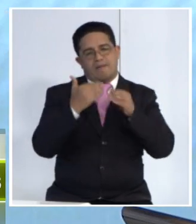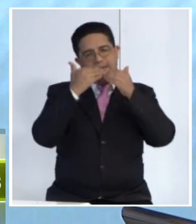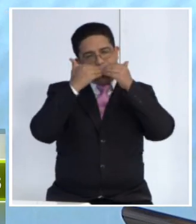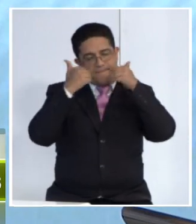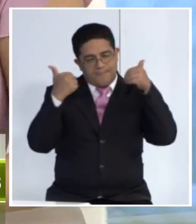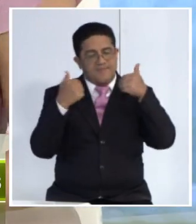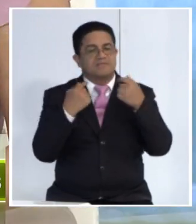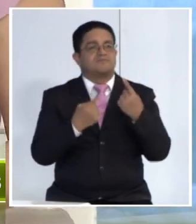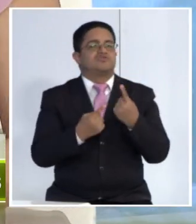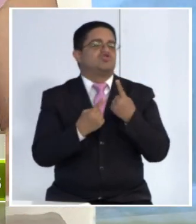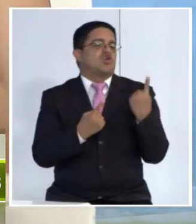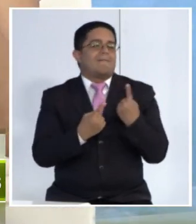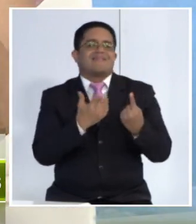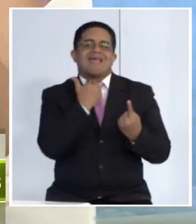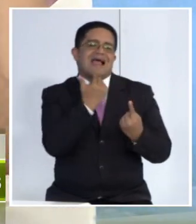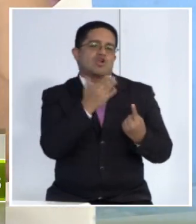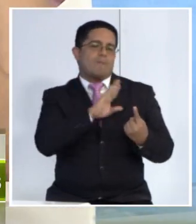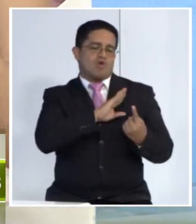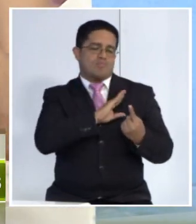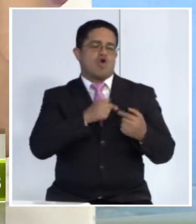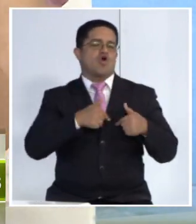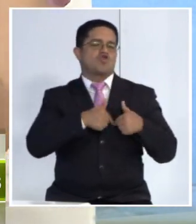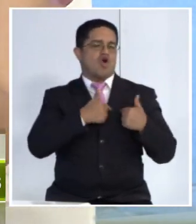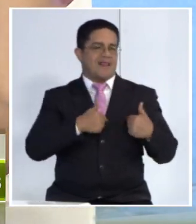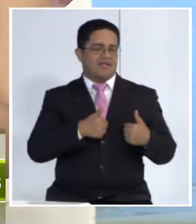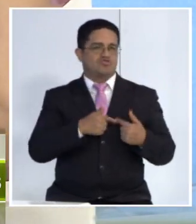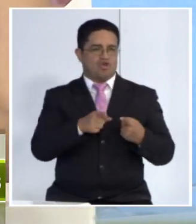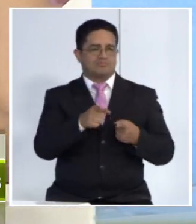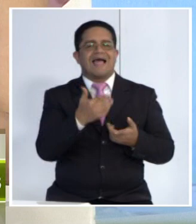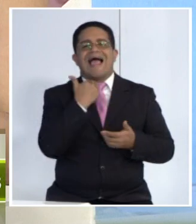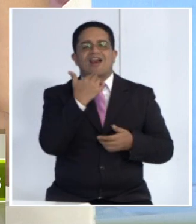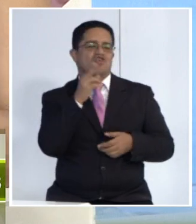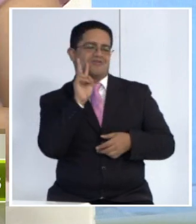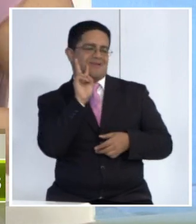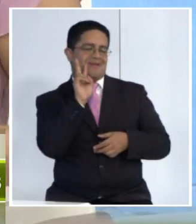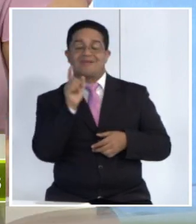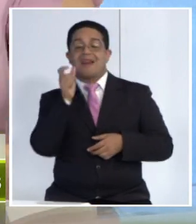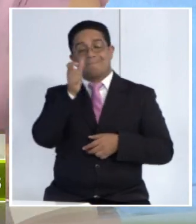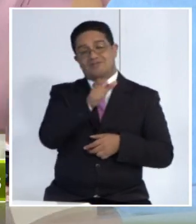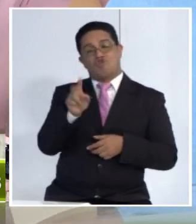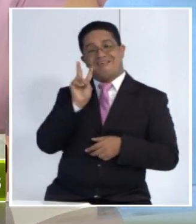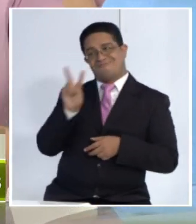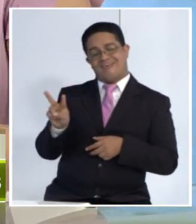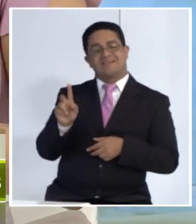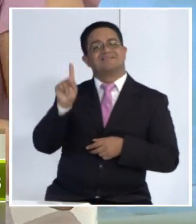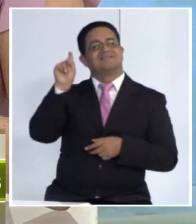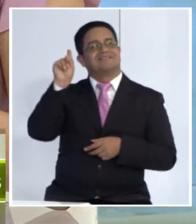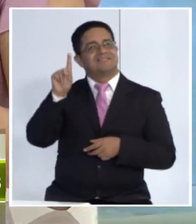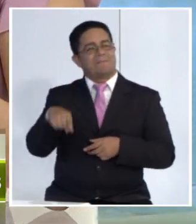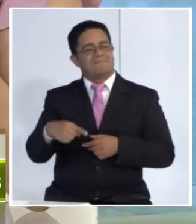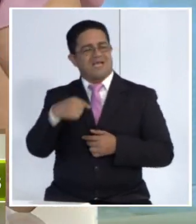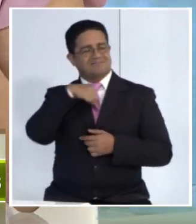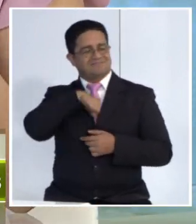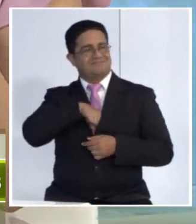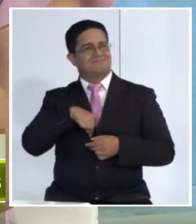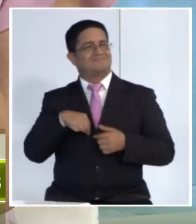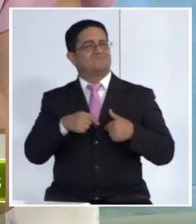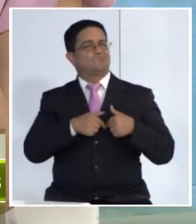haber... solamente es algo Sí. que es estético, que solamente se va a notar desde afuera, sino que también nos está hablando de hendiduras